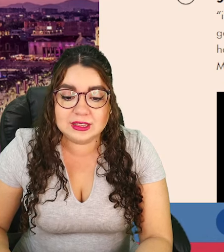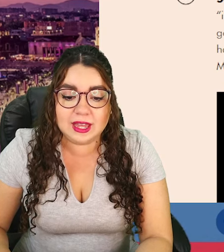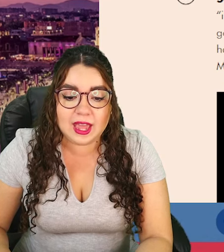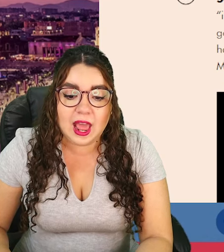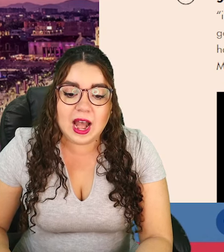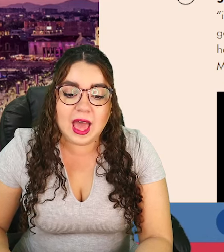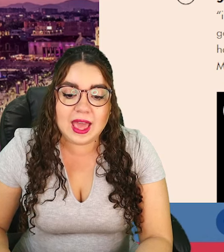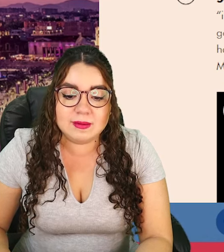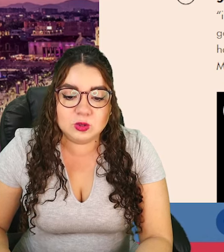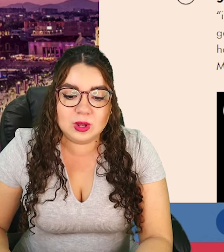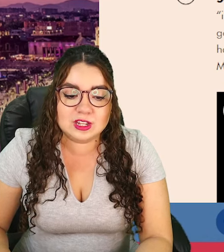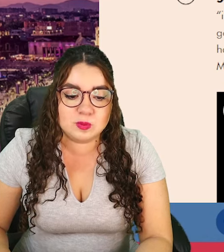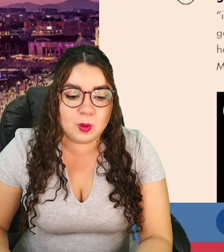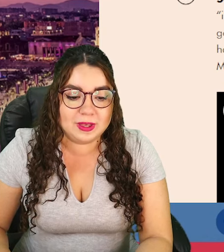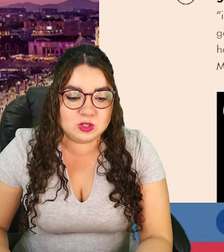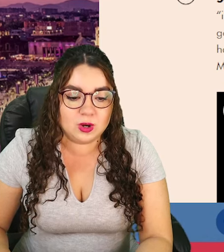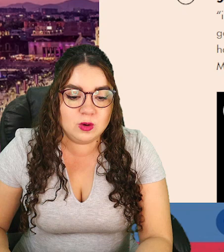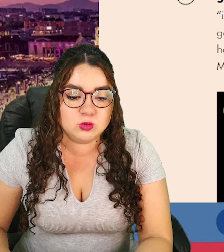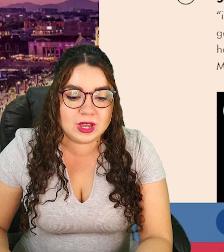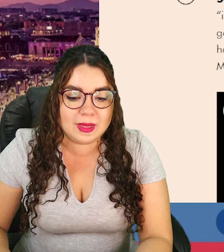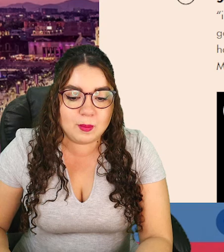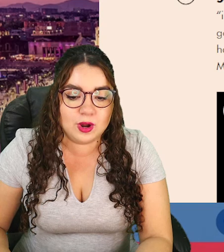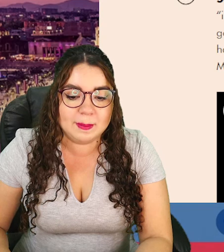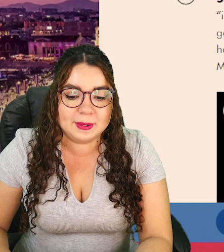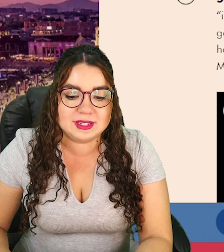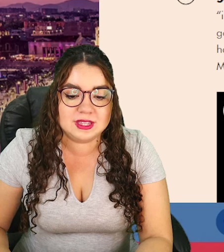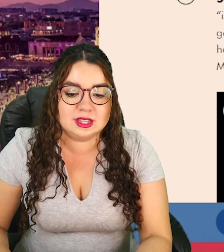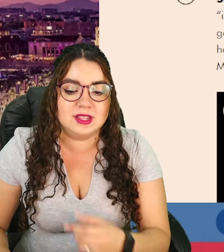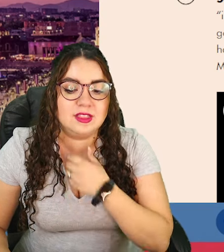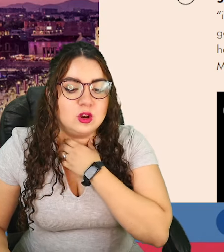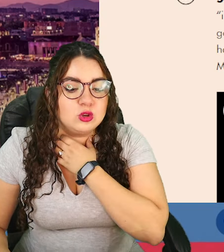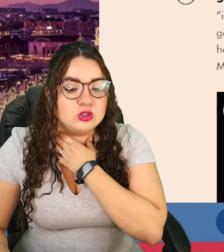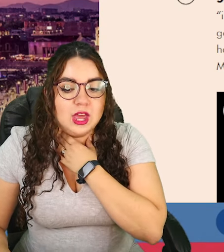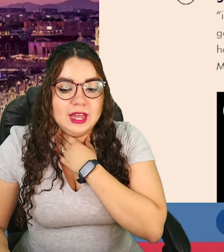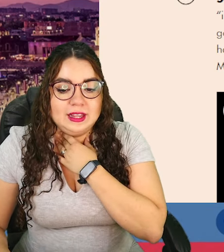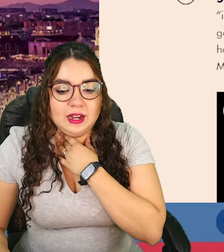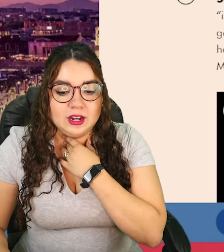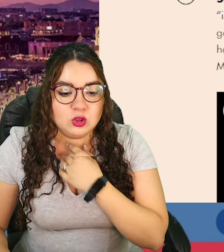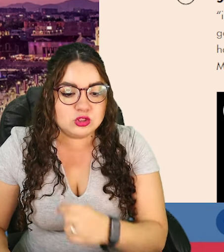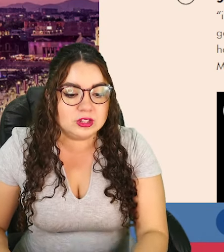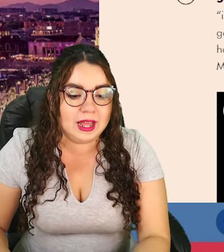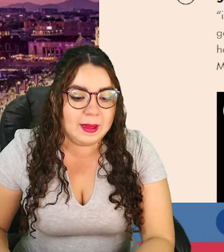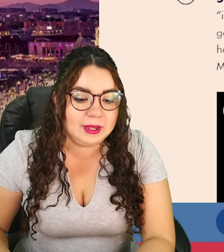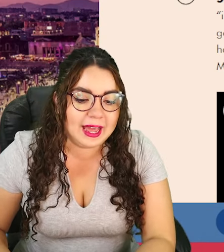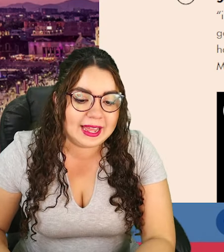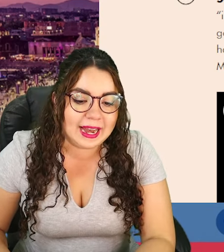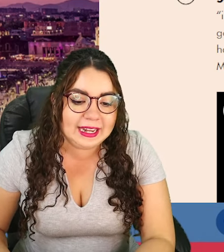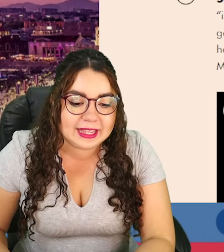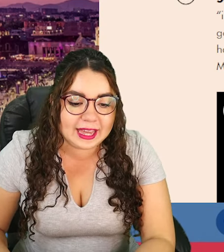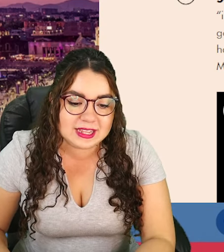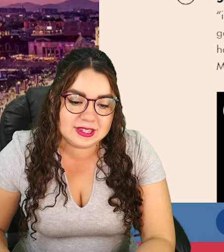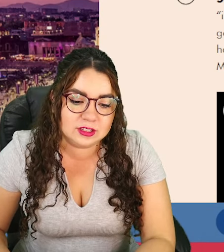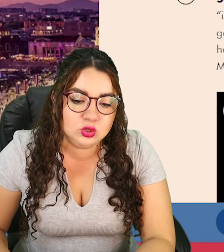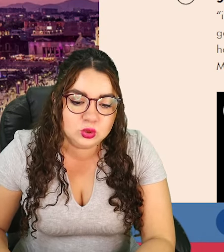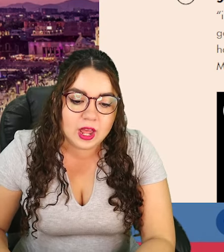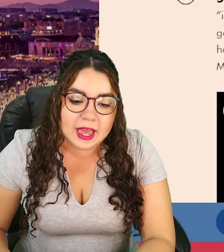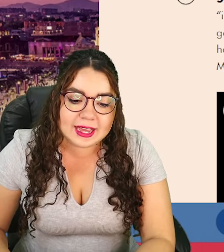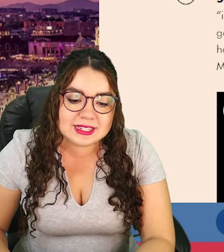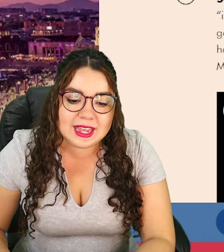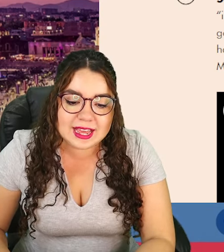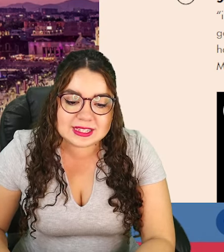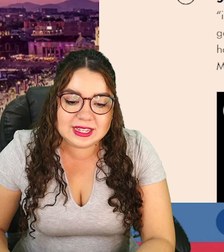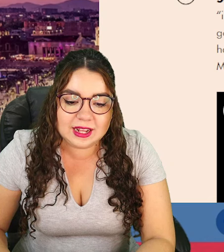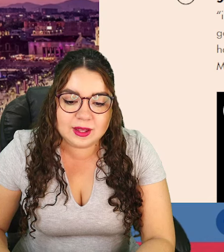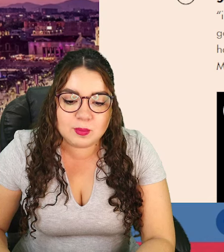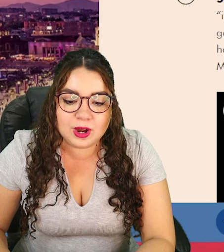intereses ante la eventual expropiación anunciada por el presidente de los terrenos de la mina Calica Sactún, que